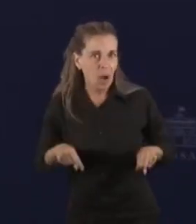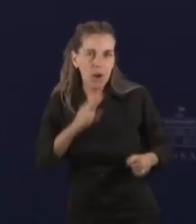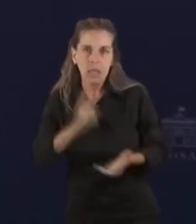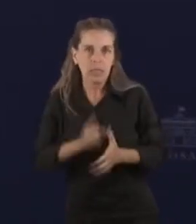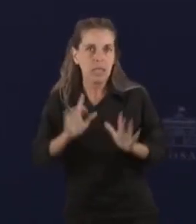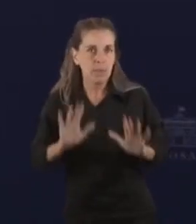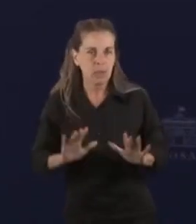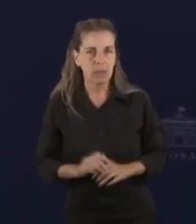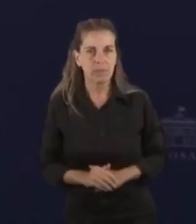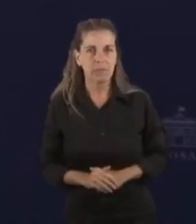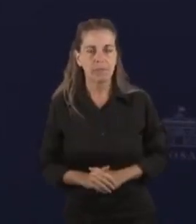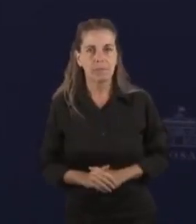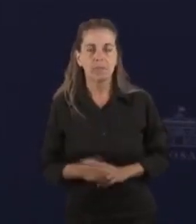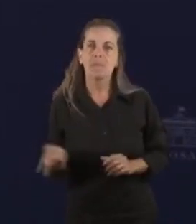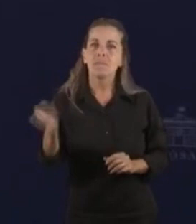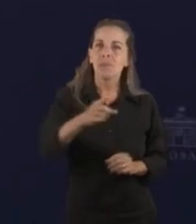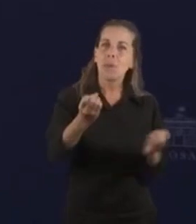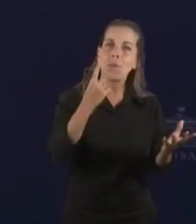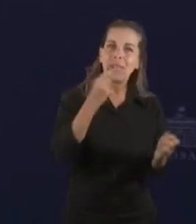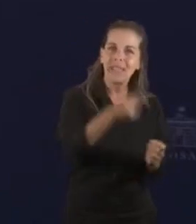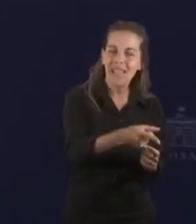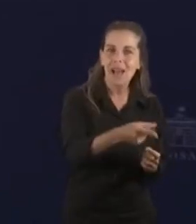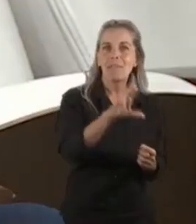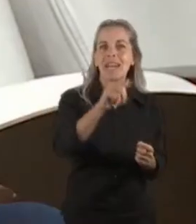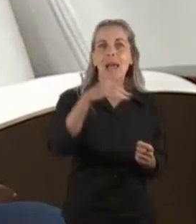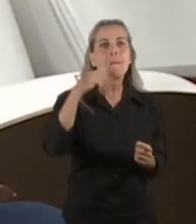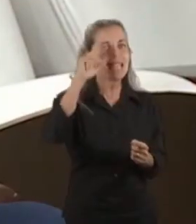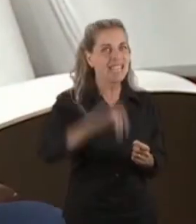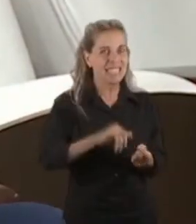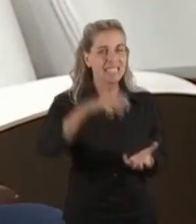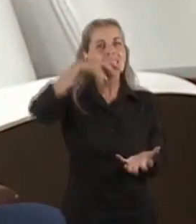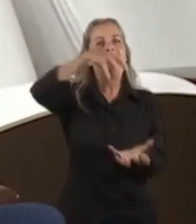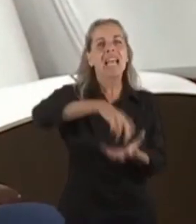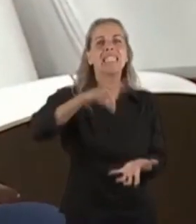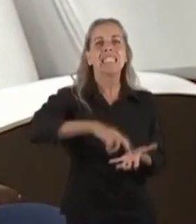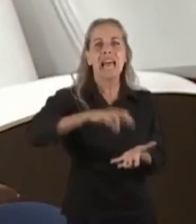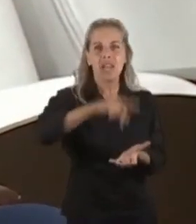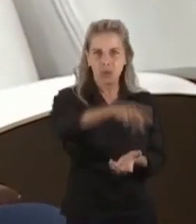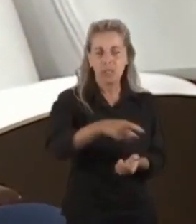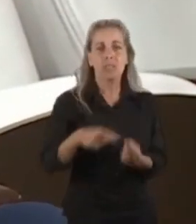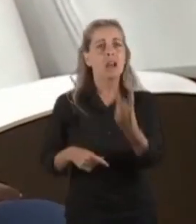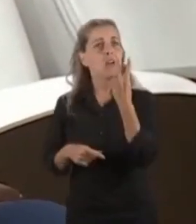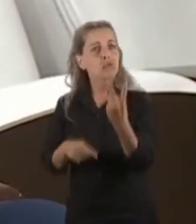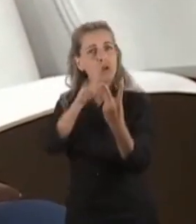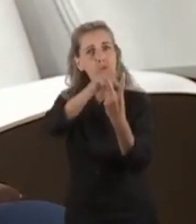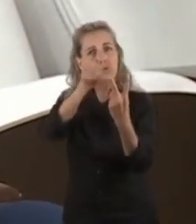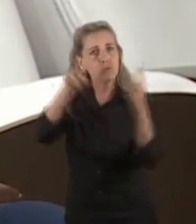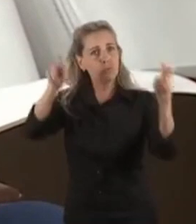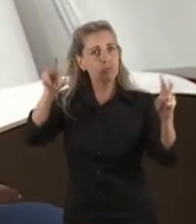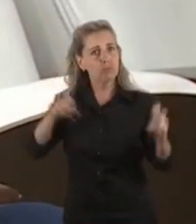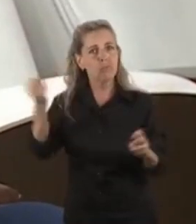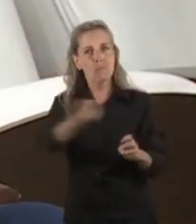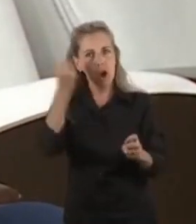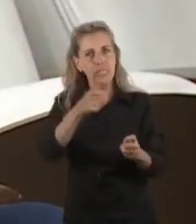decidido Buen día Vocero Fernando Ramírez de la agencia telan hay dos actores fundamentales En este gobierno que